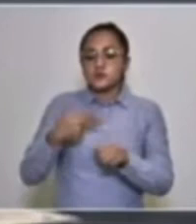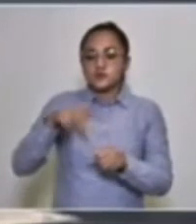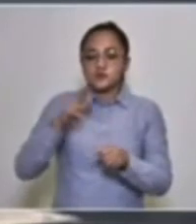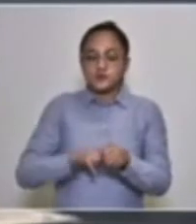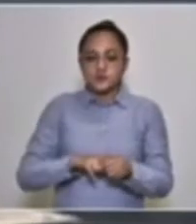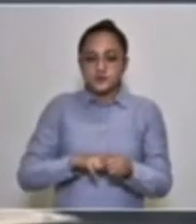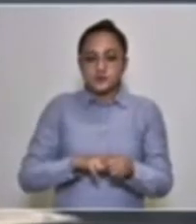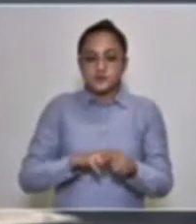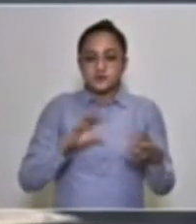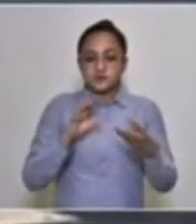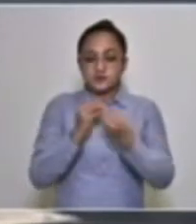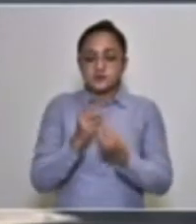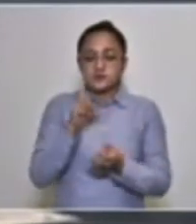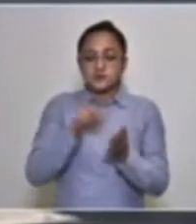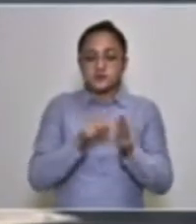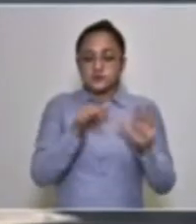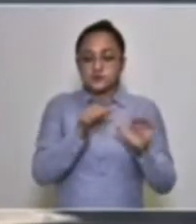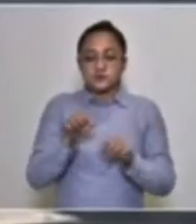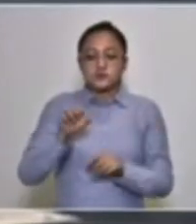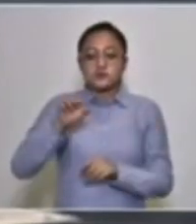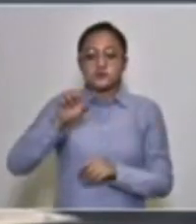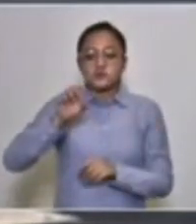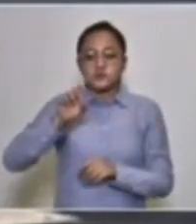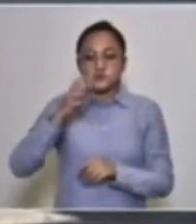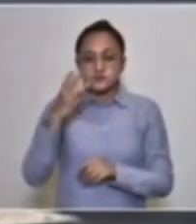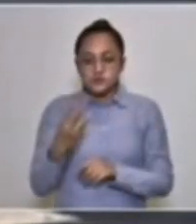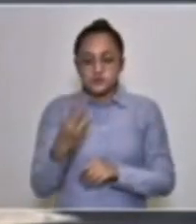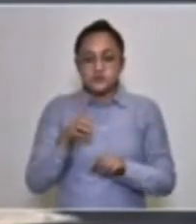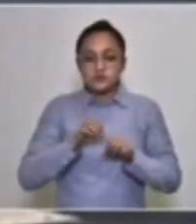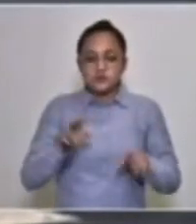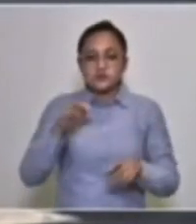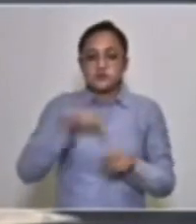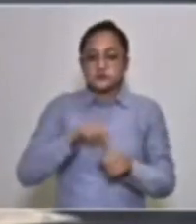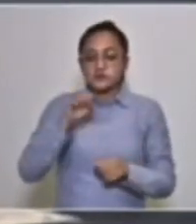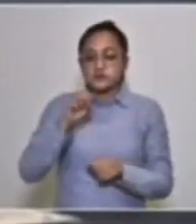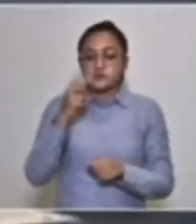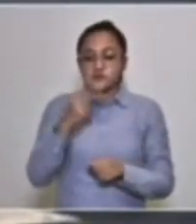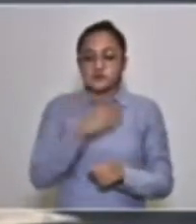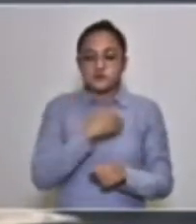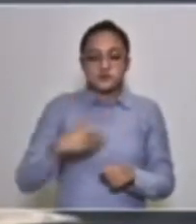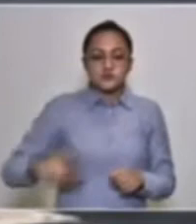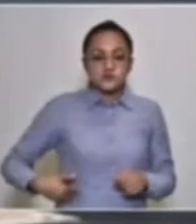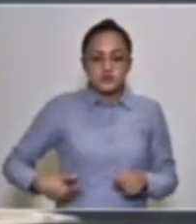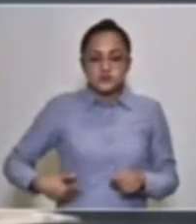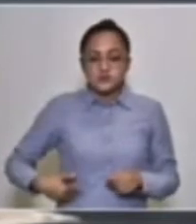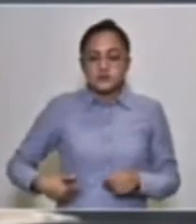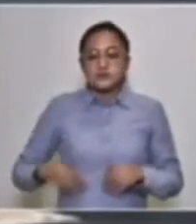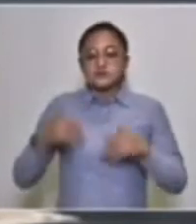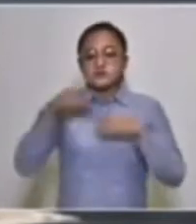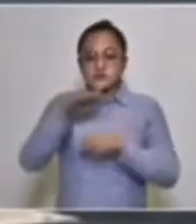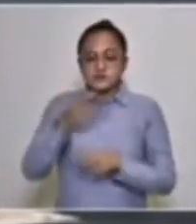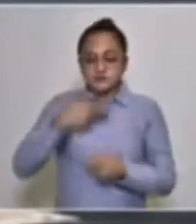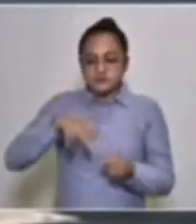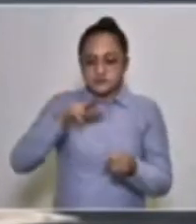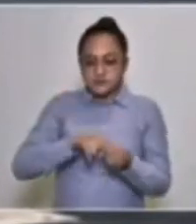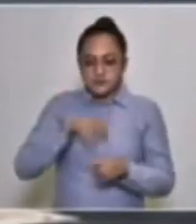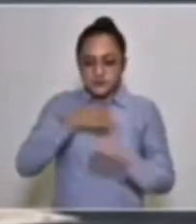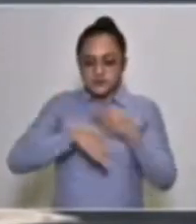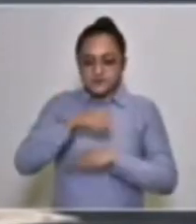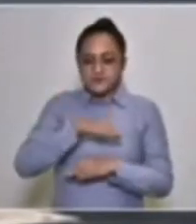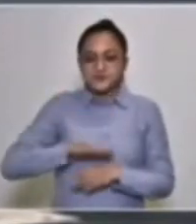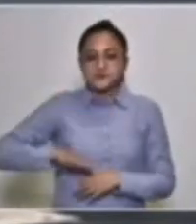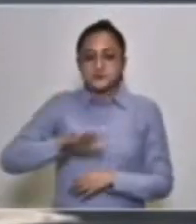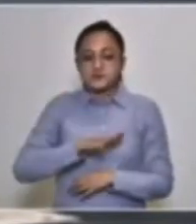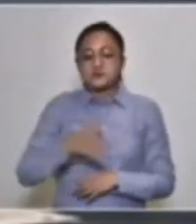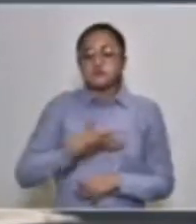ambulatorios hospitalizados, 1,663, distribuidos en 62 municipios. En lo que respecta a la hospitalización en